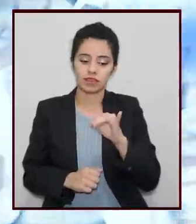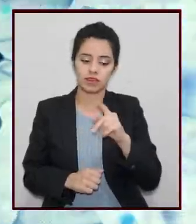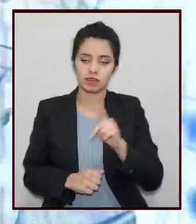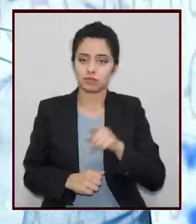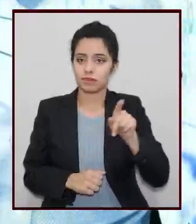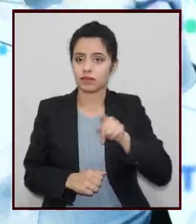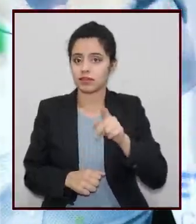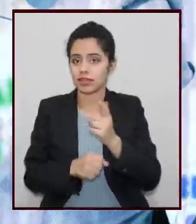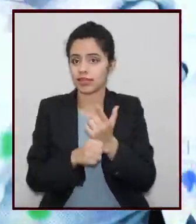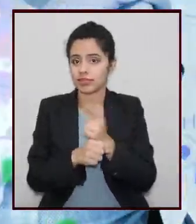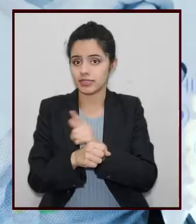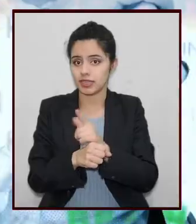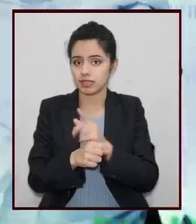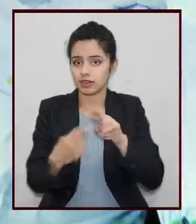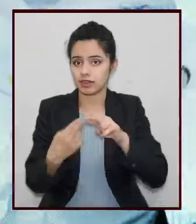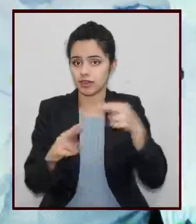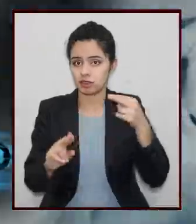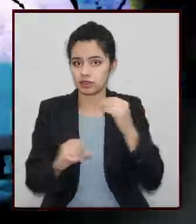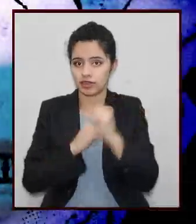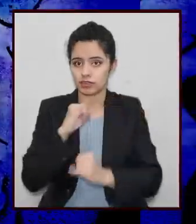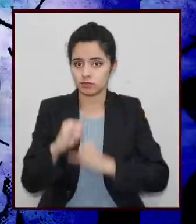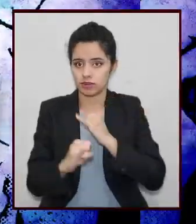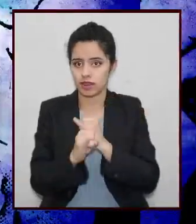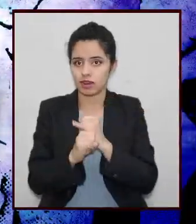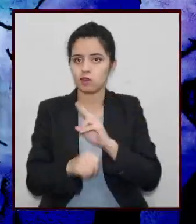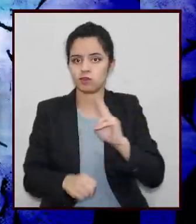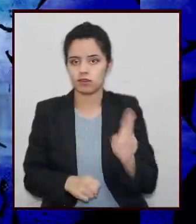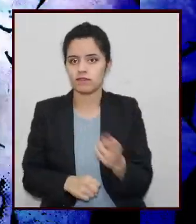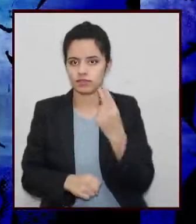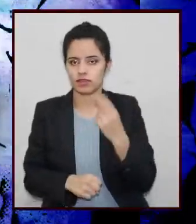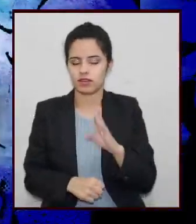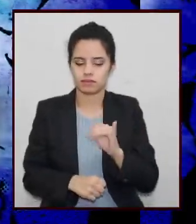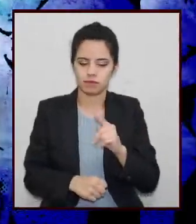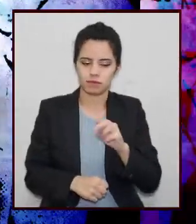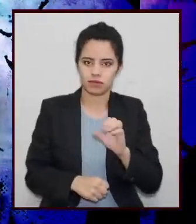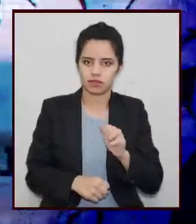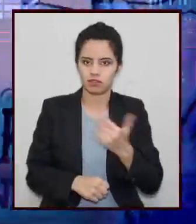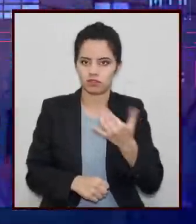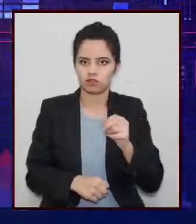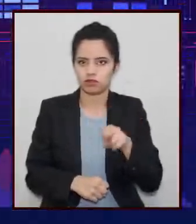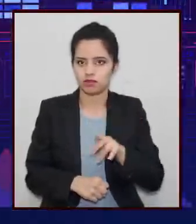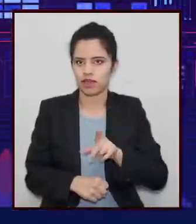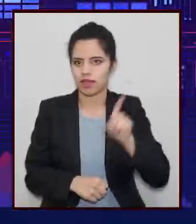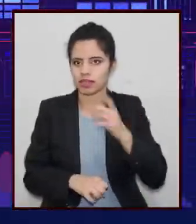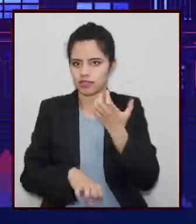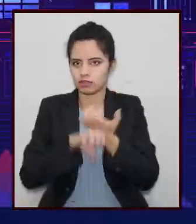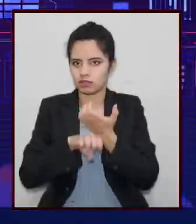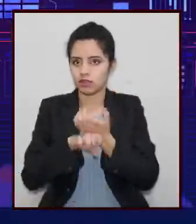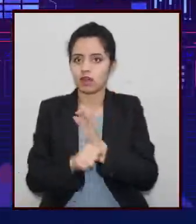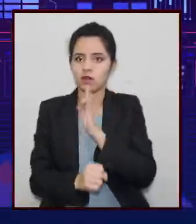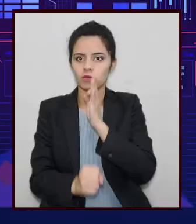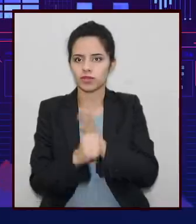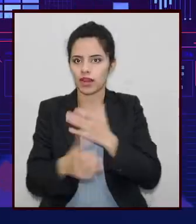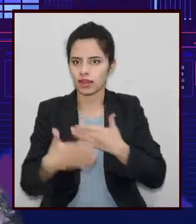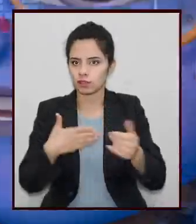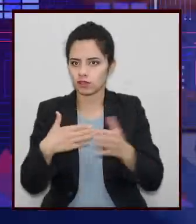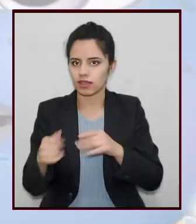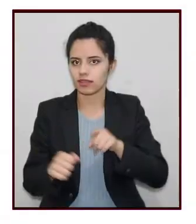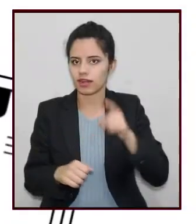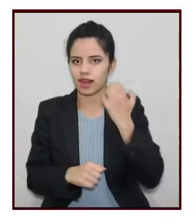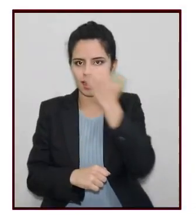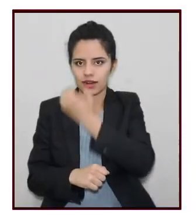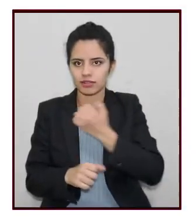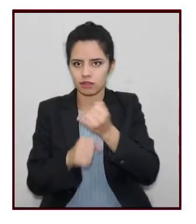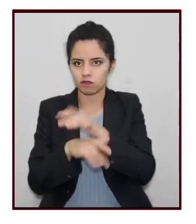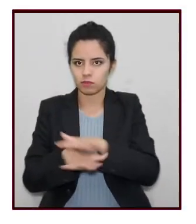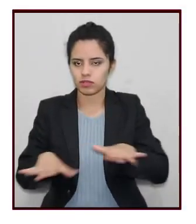Eric McDonald es licenciado en Relaciones Internacionales, egresado de la Universidad de Brigham Young de Estados Unidos. Actualmente se desempeña como analista de datos